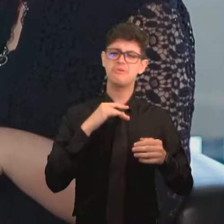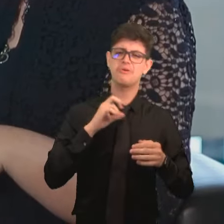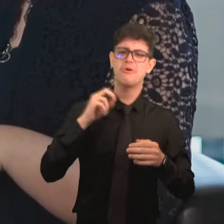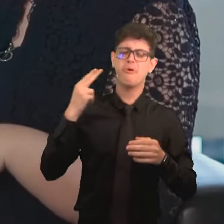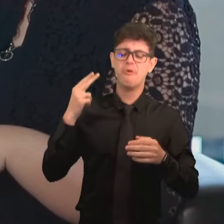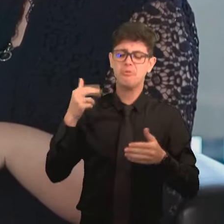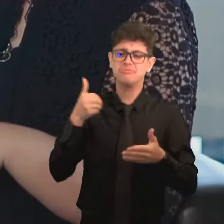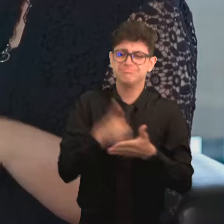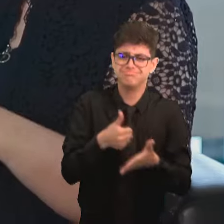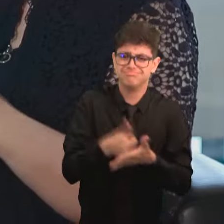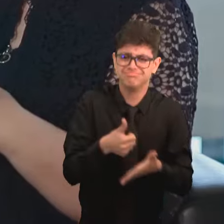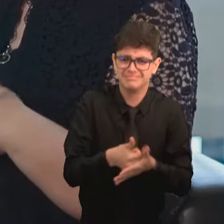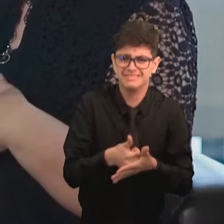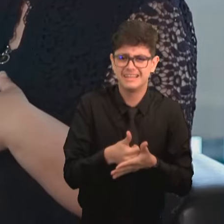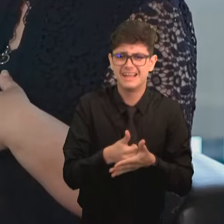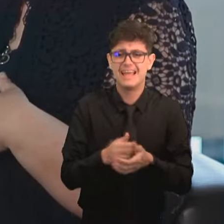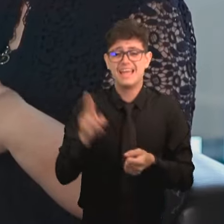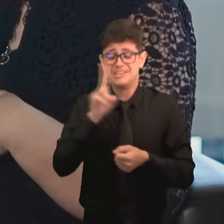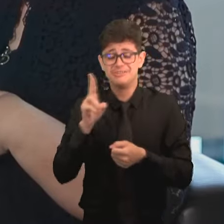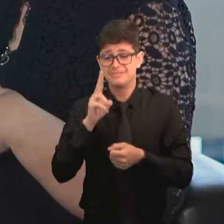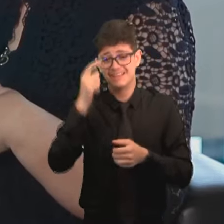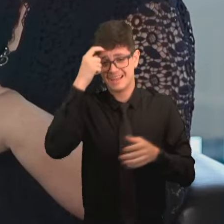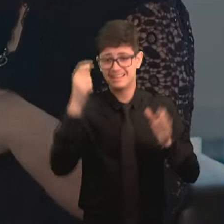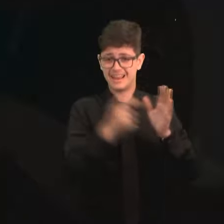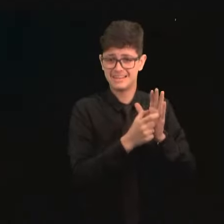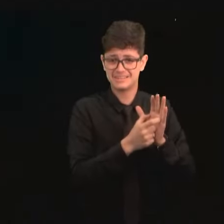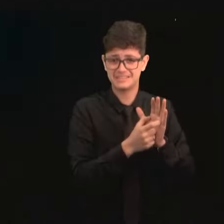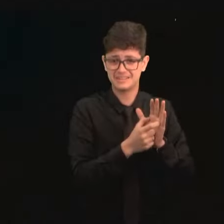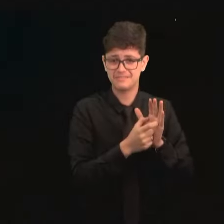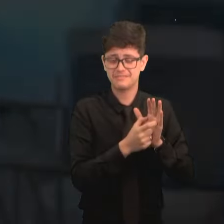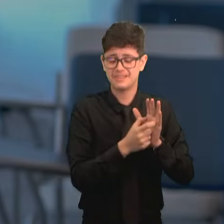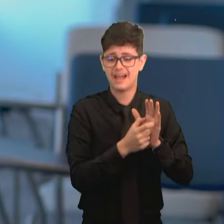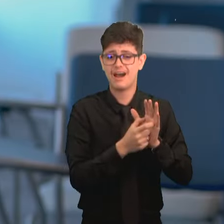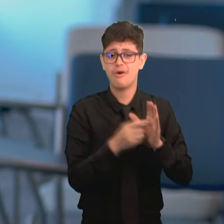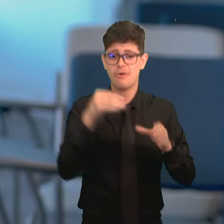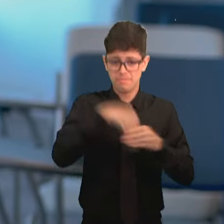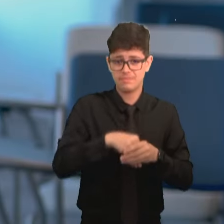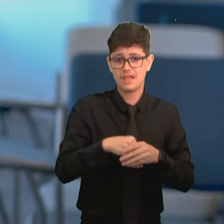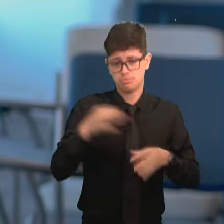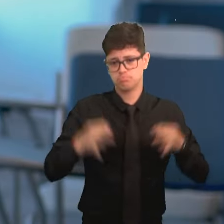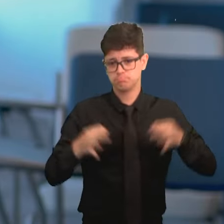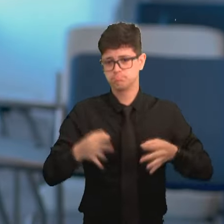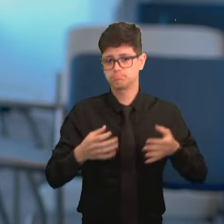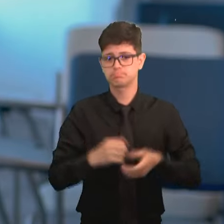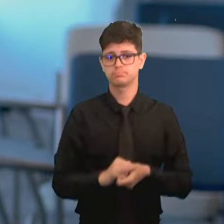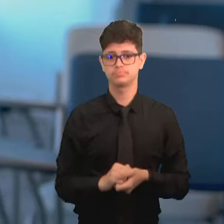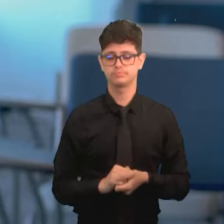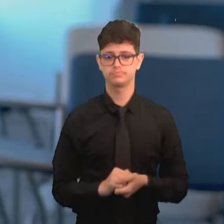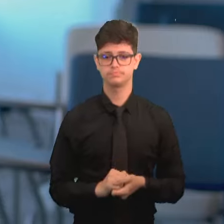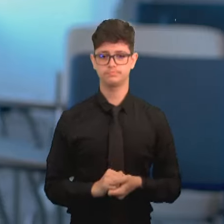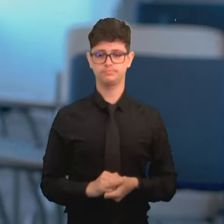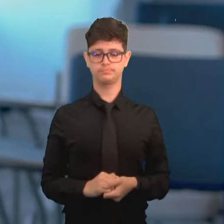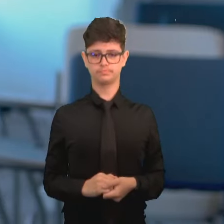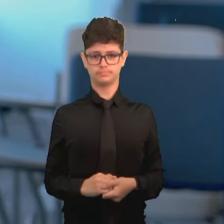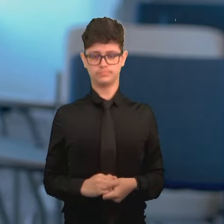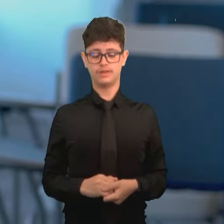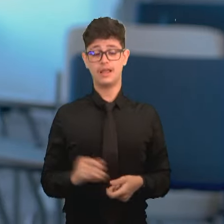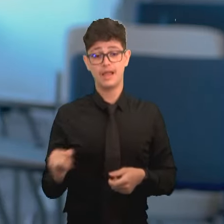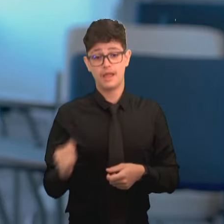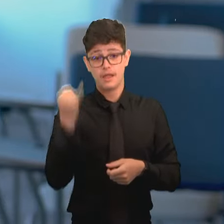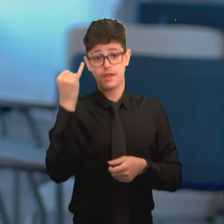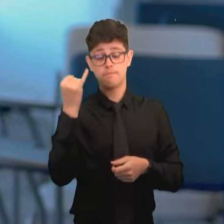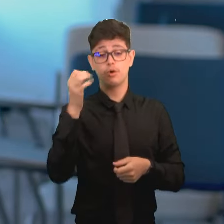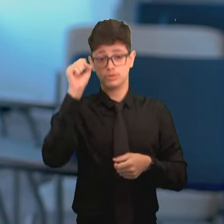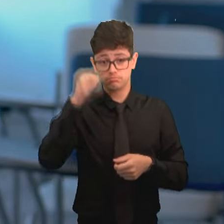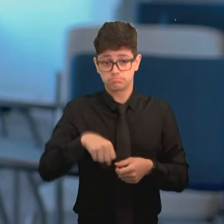que impida usarmos la inteligencia artificial en el poder judicial. Es una realidad que vino para quedar.